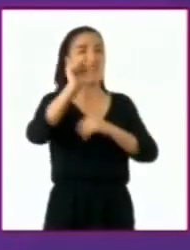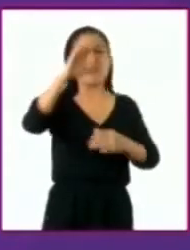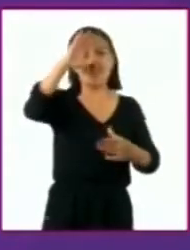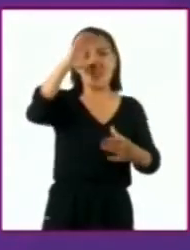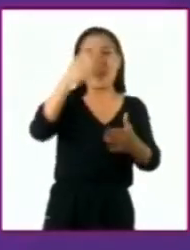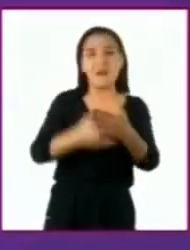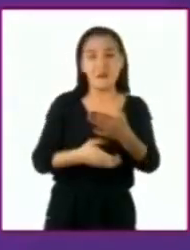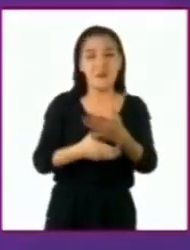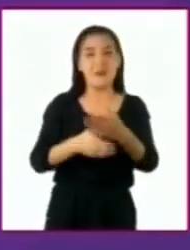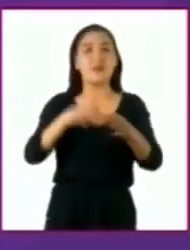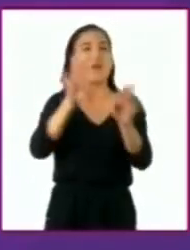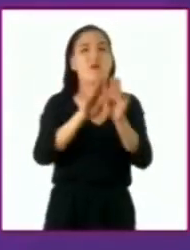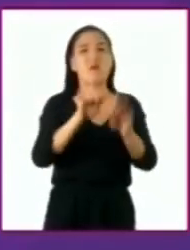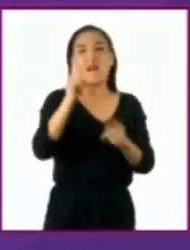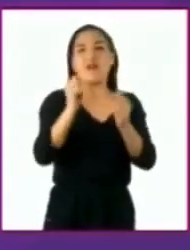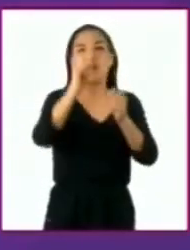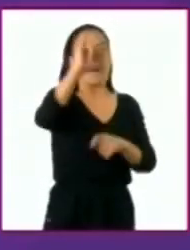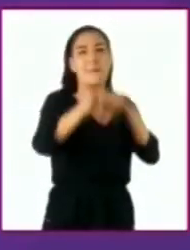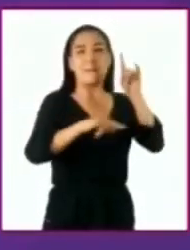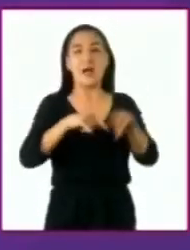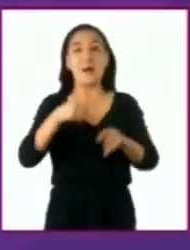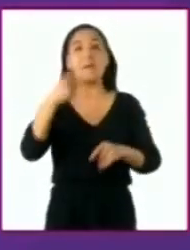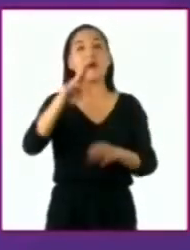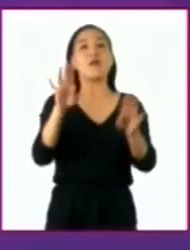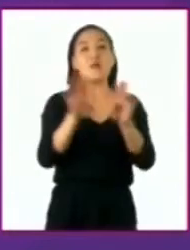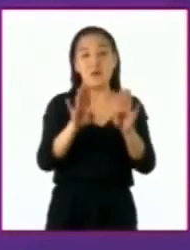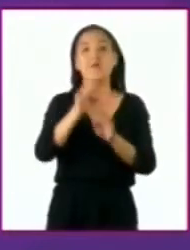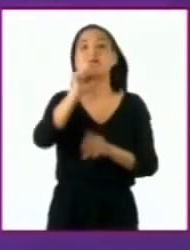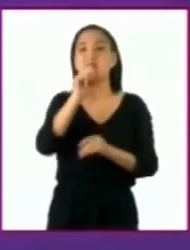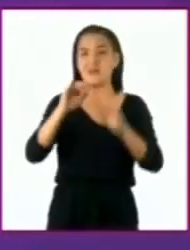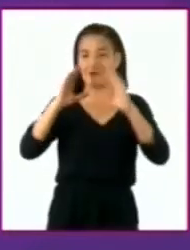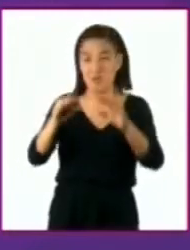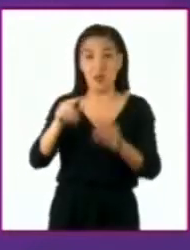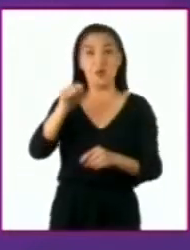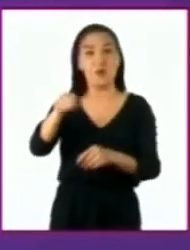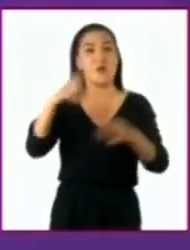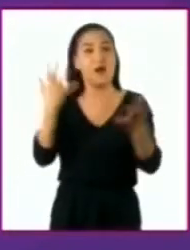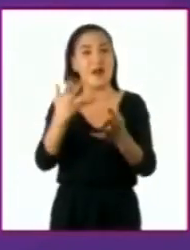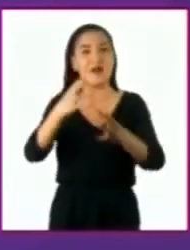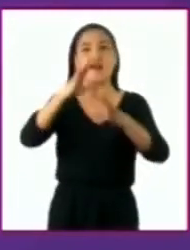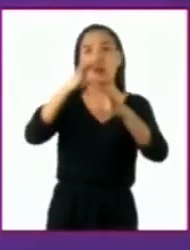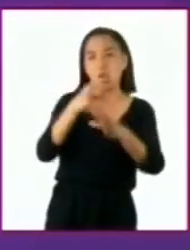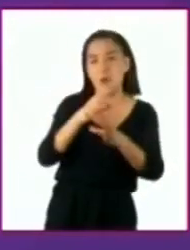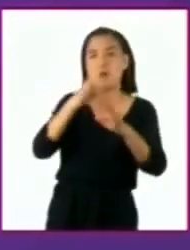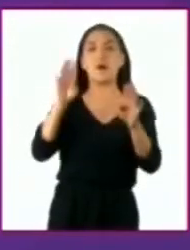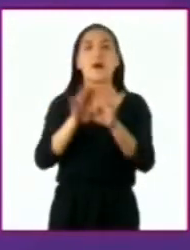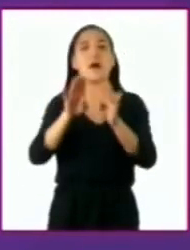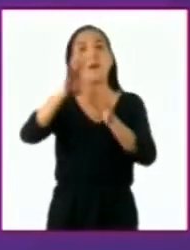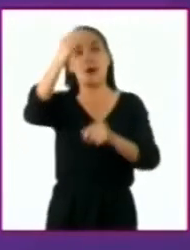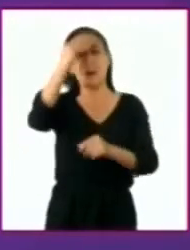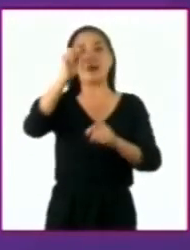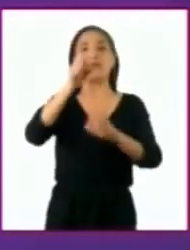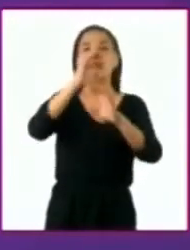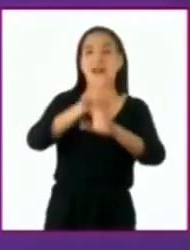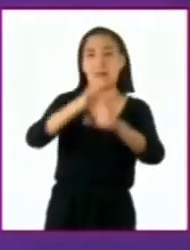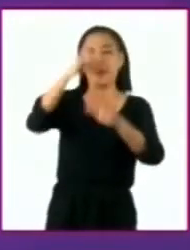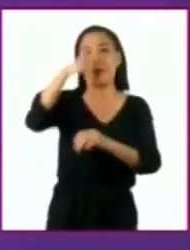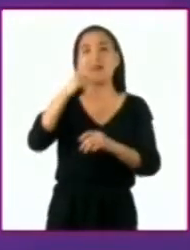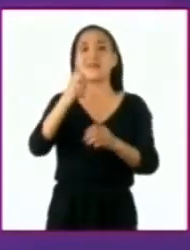sino también a tocar instrumentos religiosos católicos, a seguir practicando sus